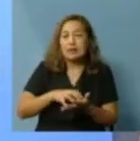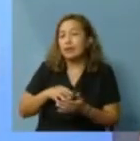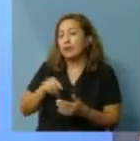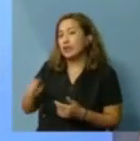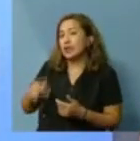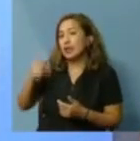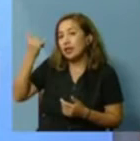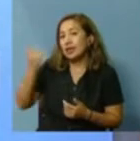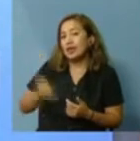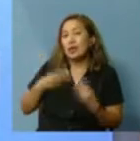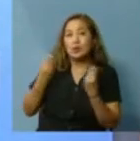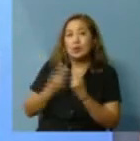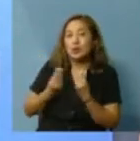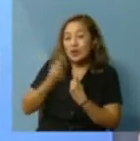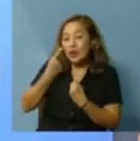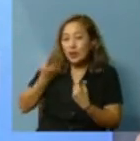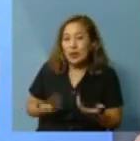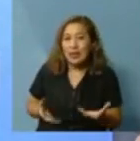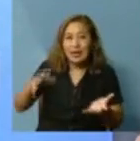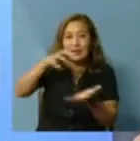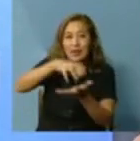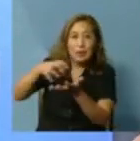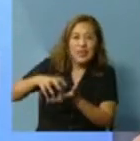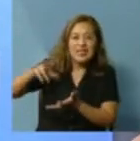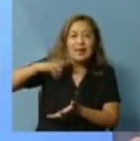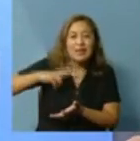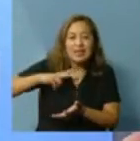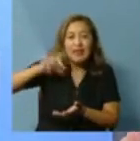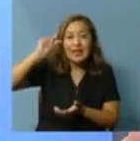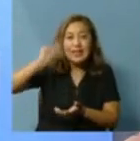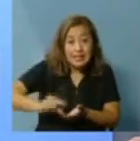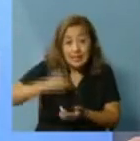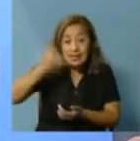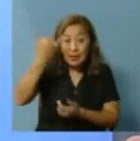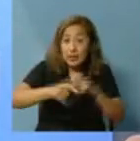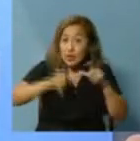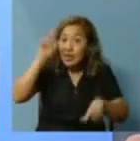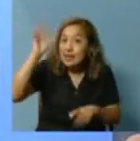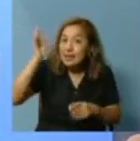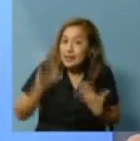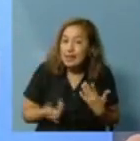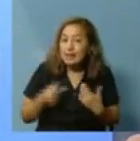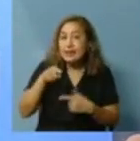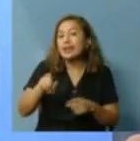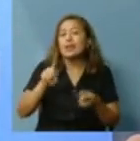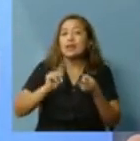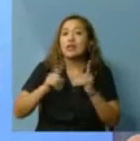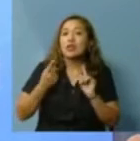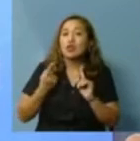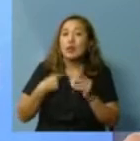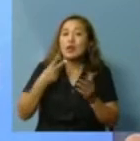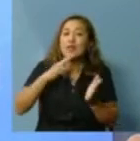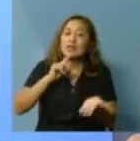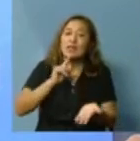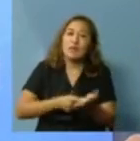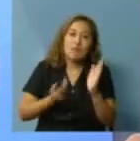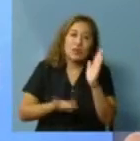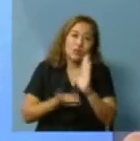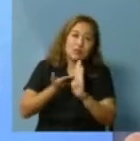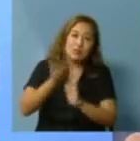mucho que ver la mayoría de las pymes ciertos los pequeños productores que hay no sé todo tiene que ver con el tema de las tarifas